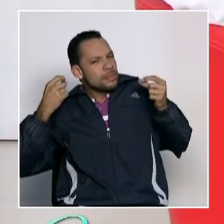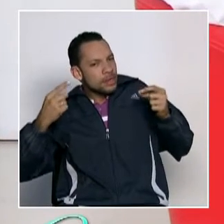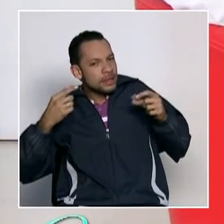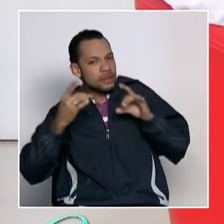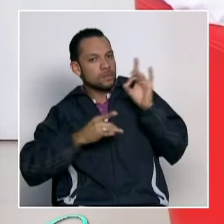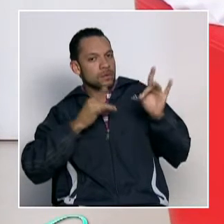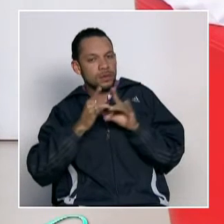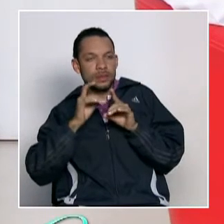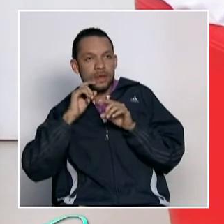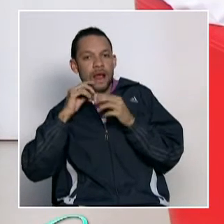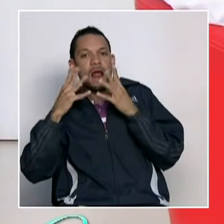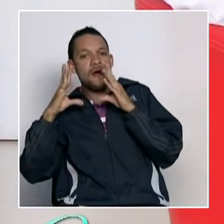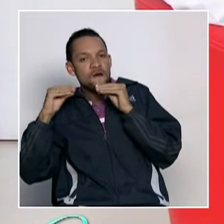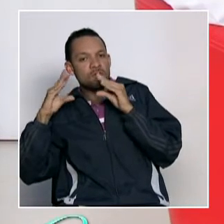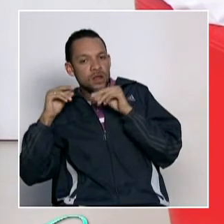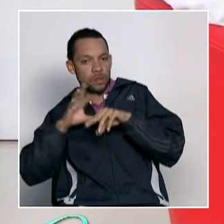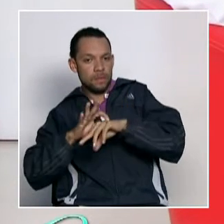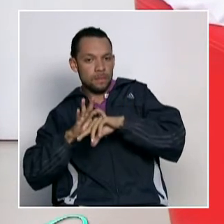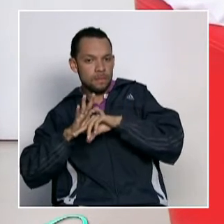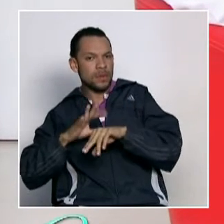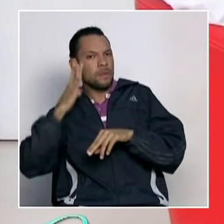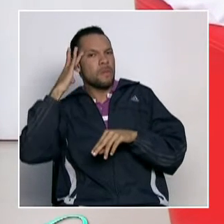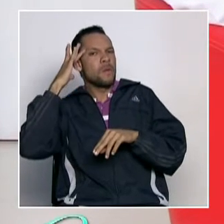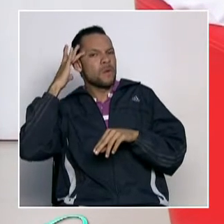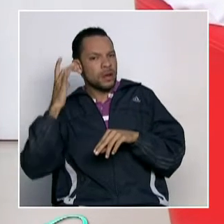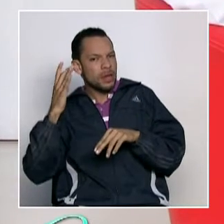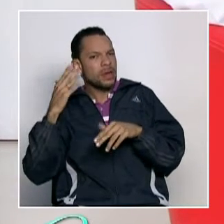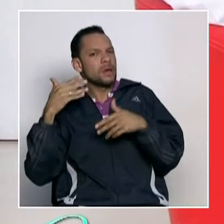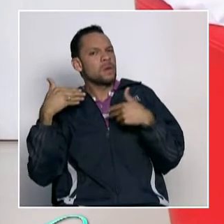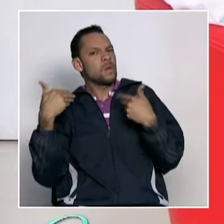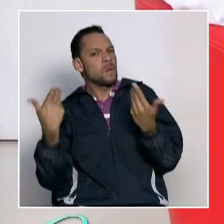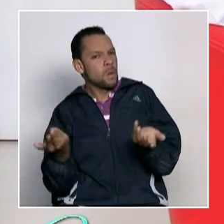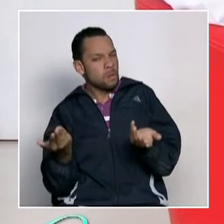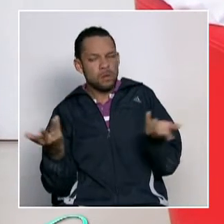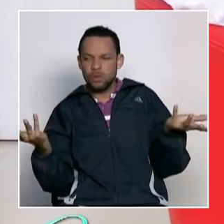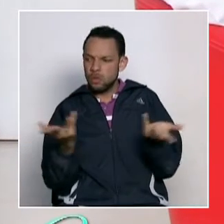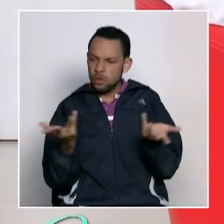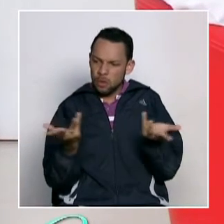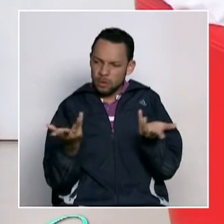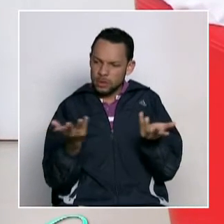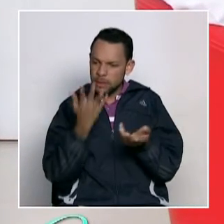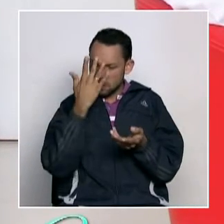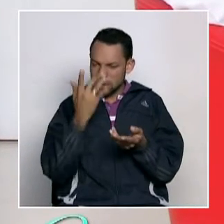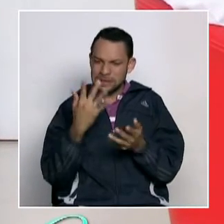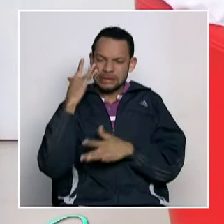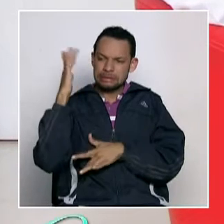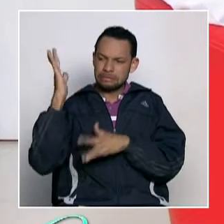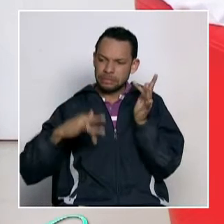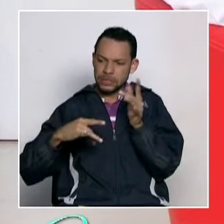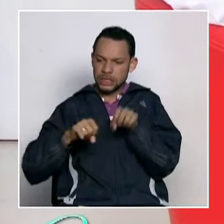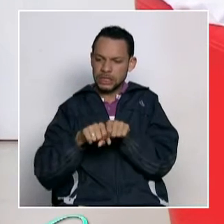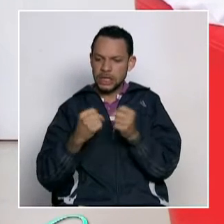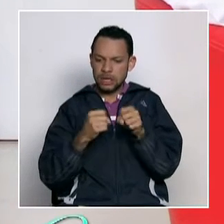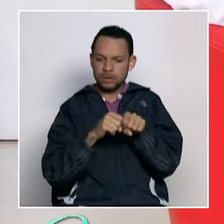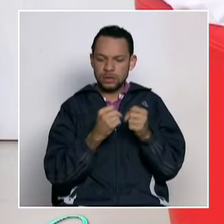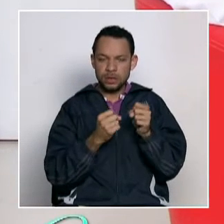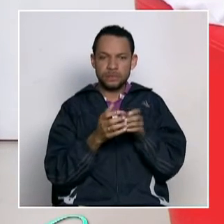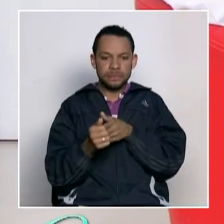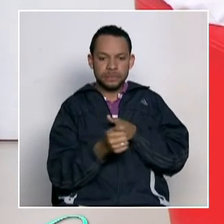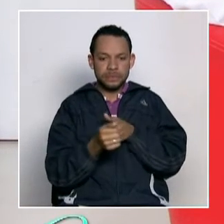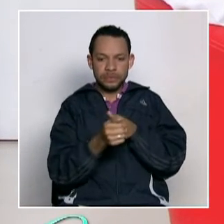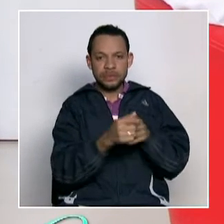con sus colegas, ¿y de dónde? ¿Por qué? ¿Cuál es la causa? Y es difícil poderse orientar